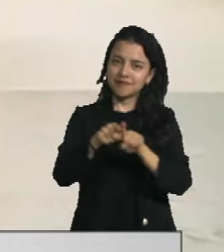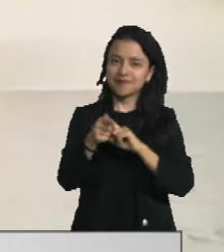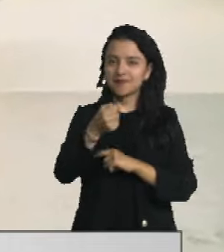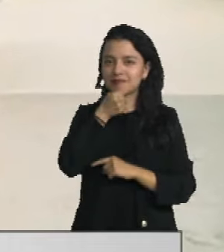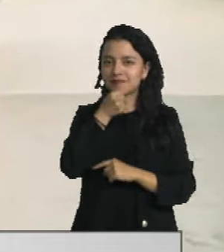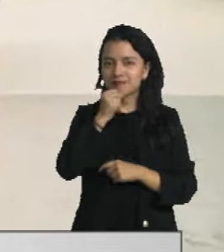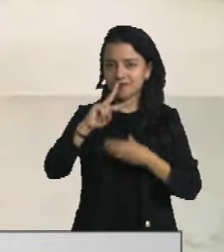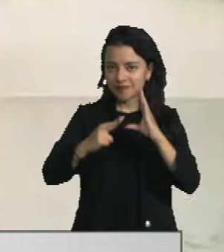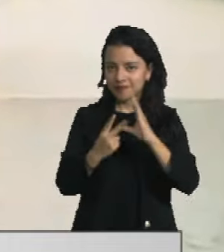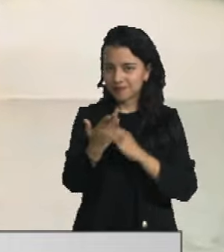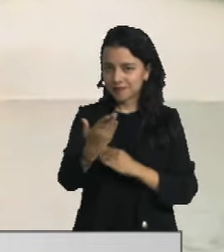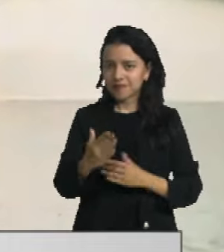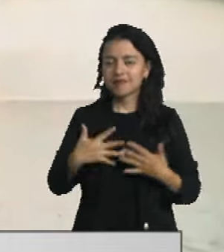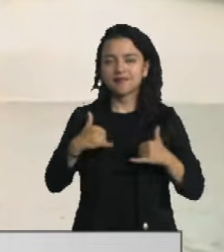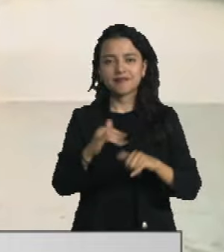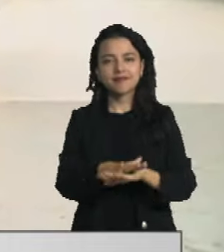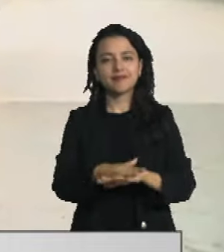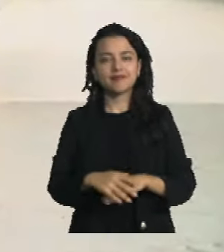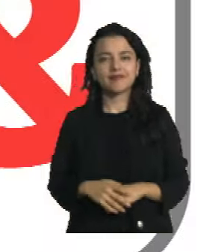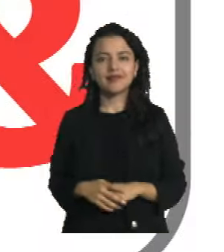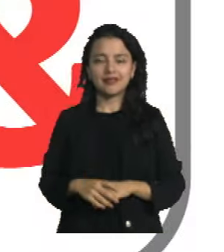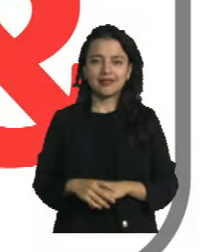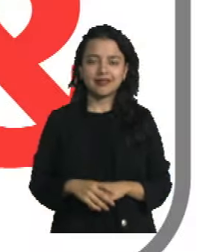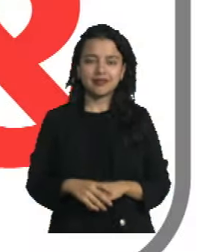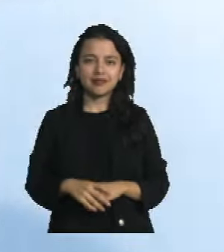para Noticentro 1 CMI. Feliz tarde.